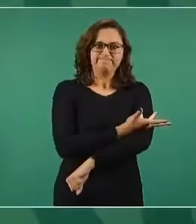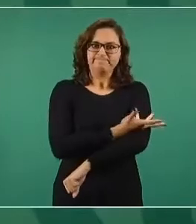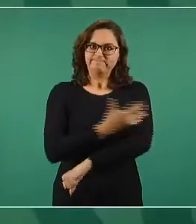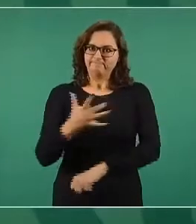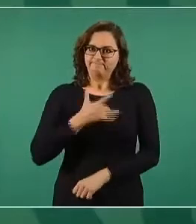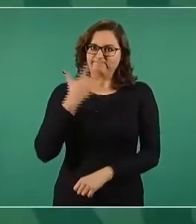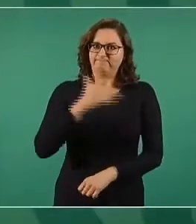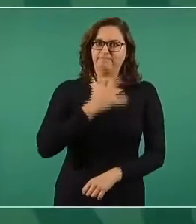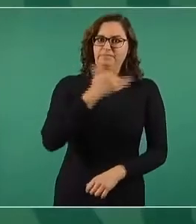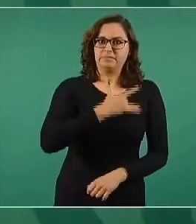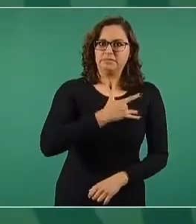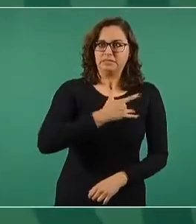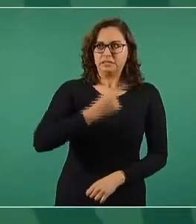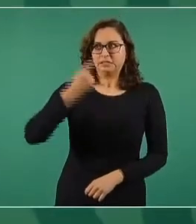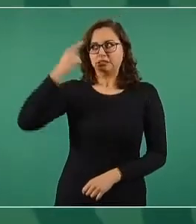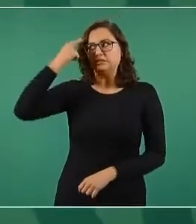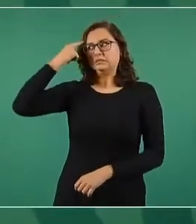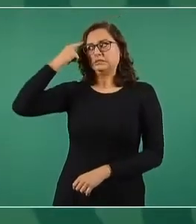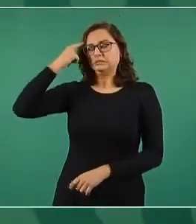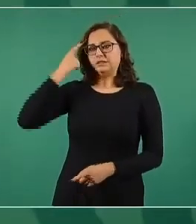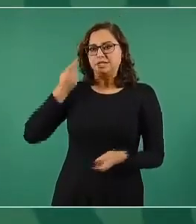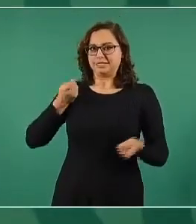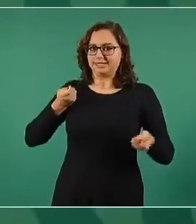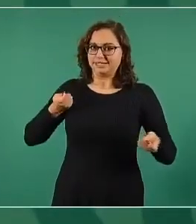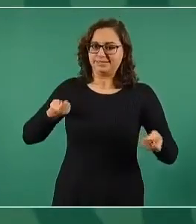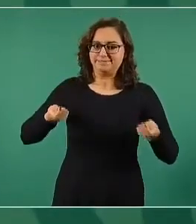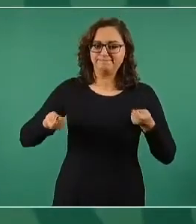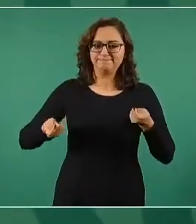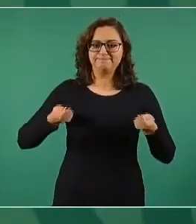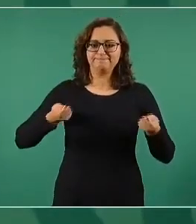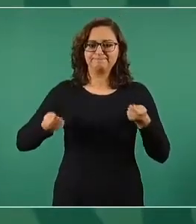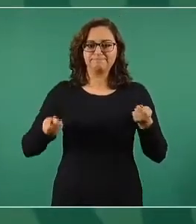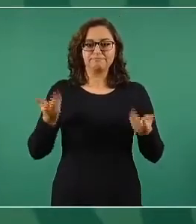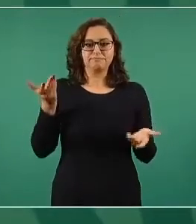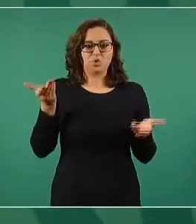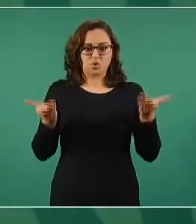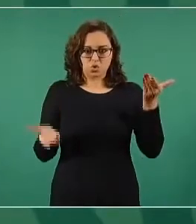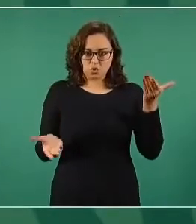aunque las grandes cosas se hacen con pasión, con ganas,